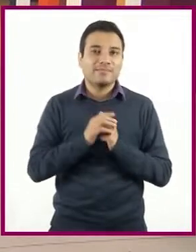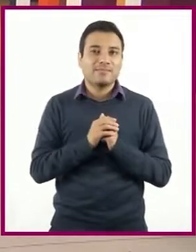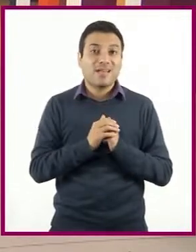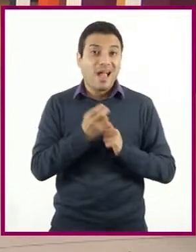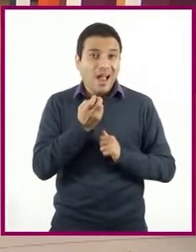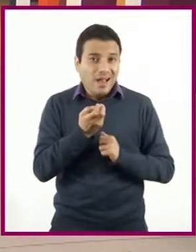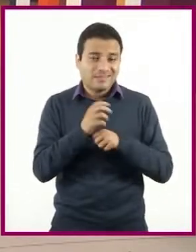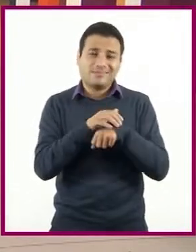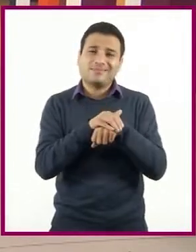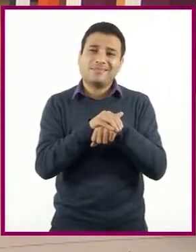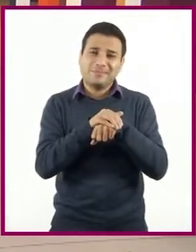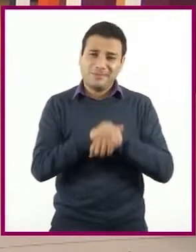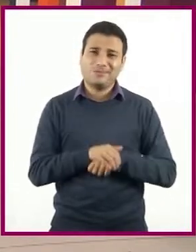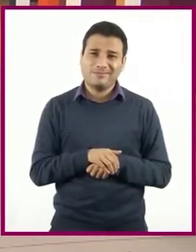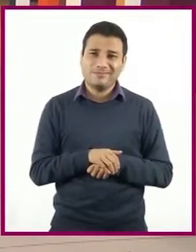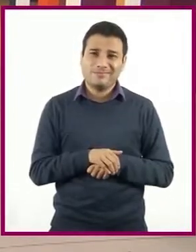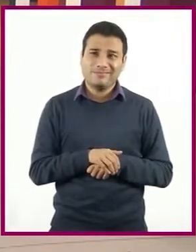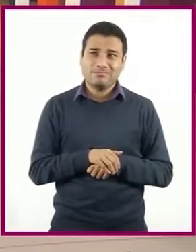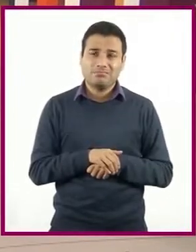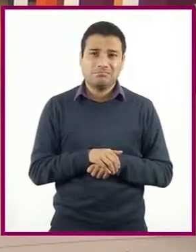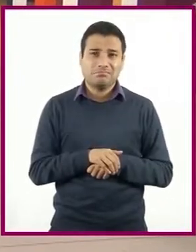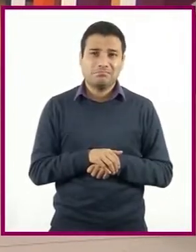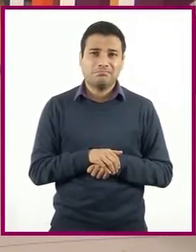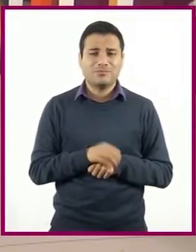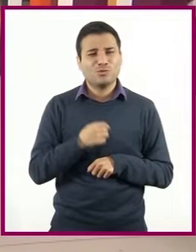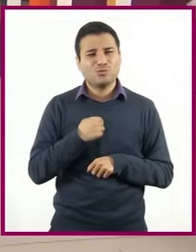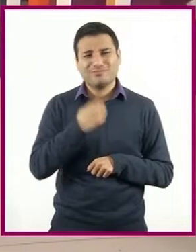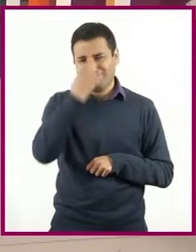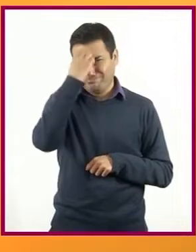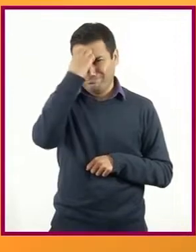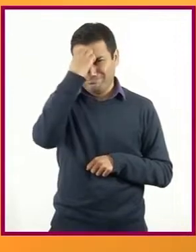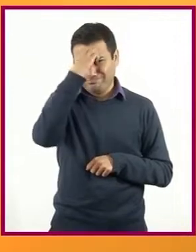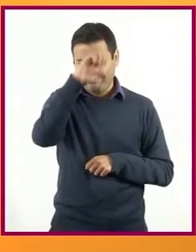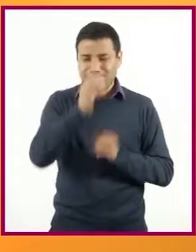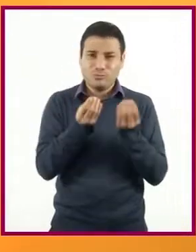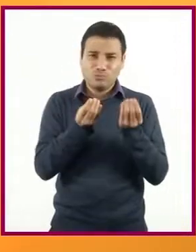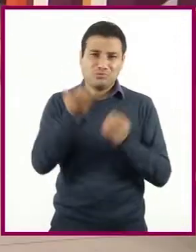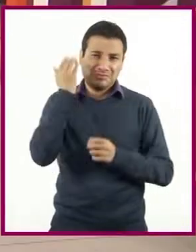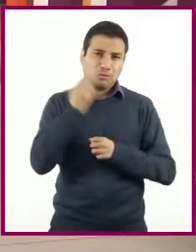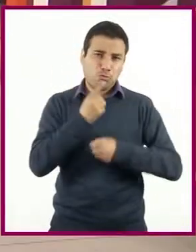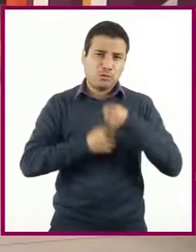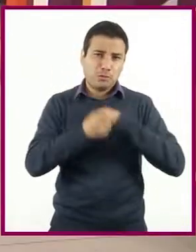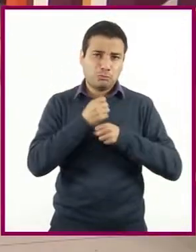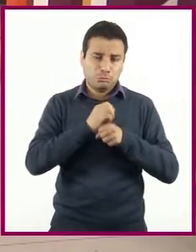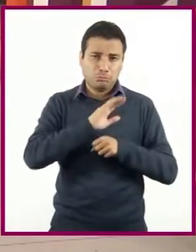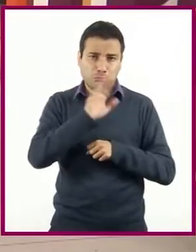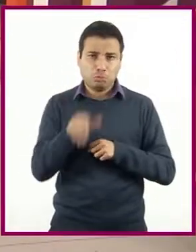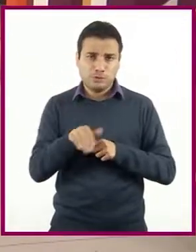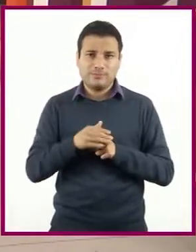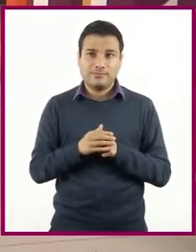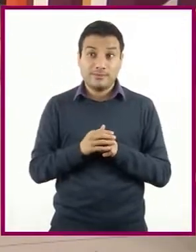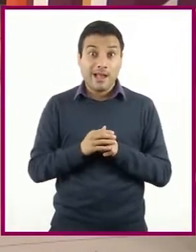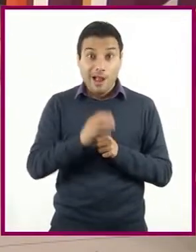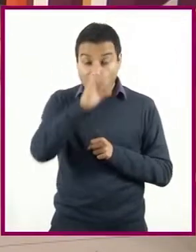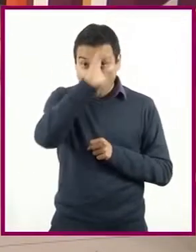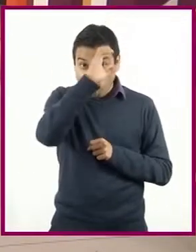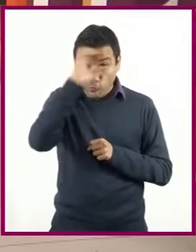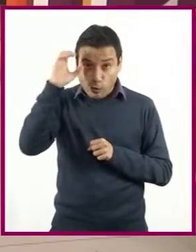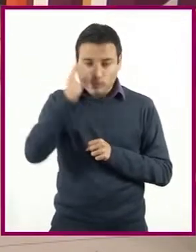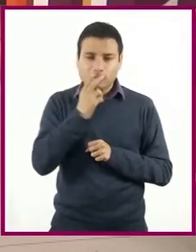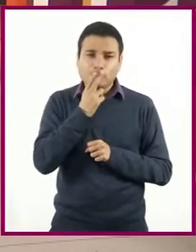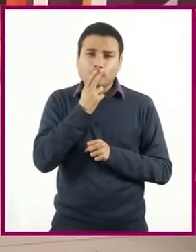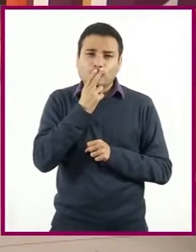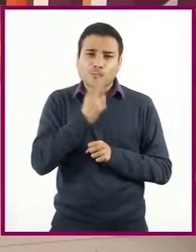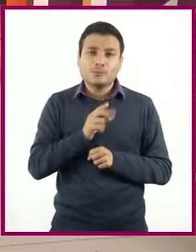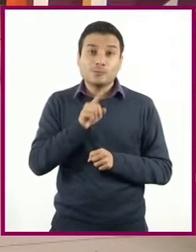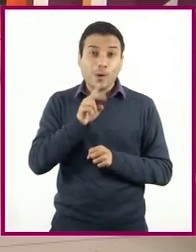es un amigo. Hace el año pasado. Lo extraño mucho porque el año pasado falleció. Lo bueno es que tienes estas fotos y cada vez que las